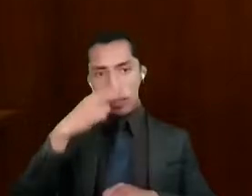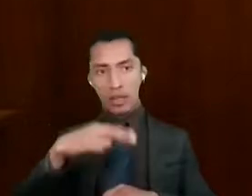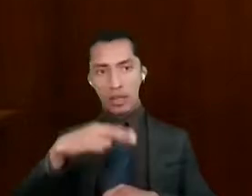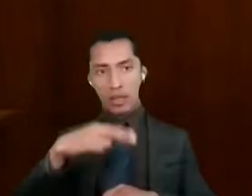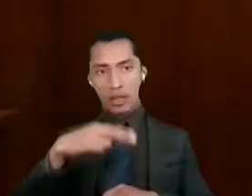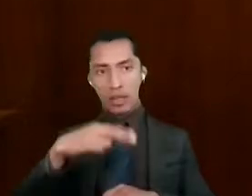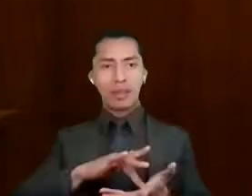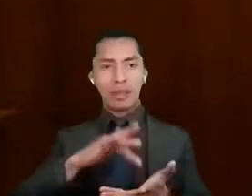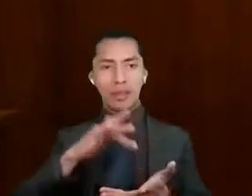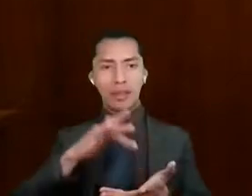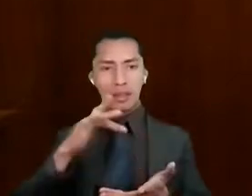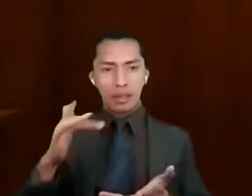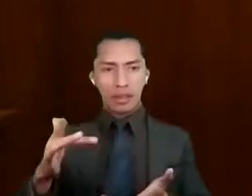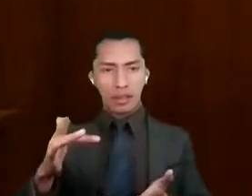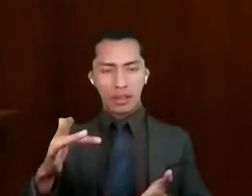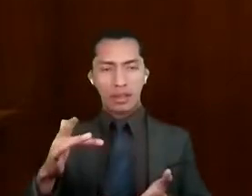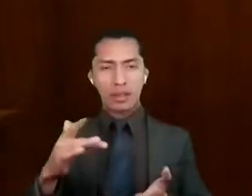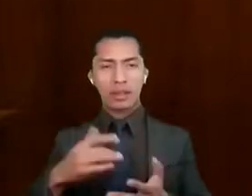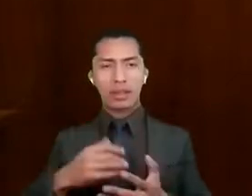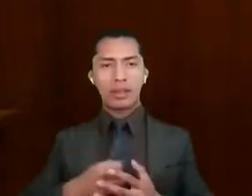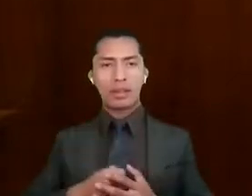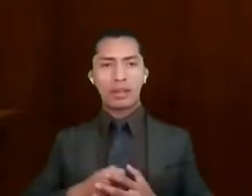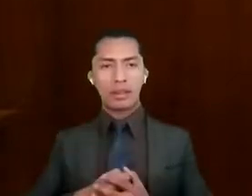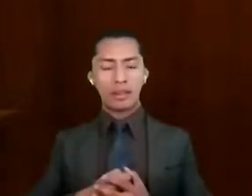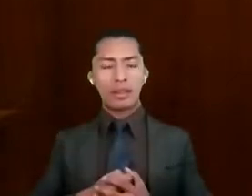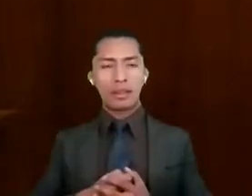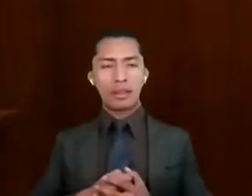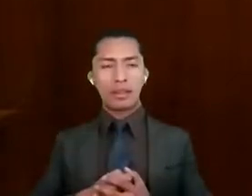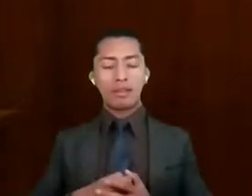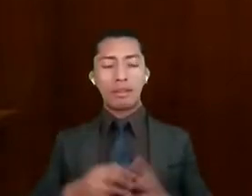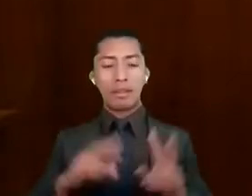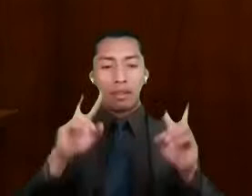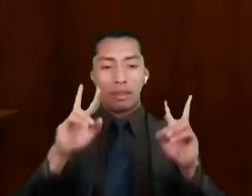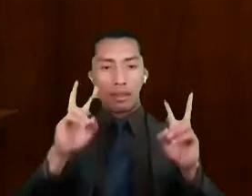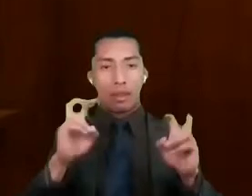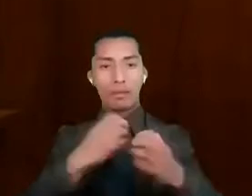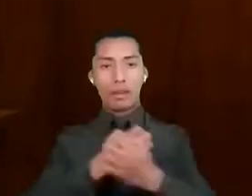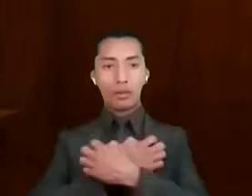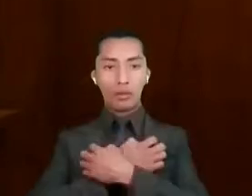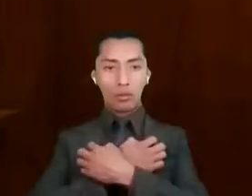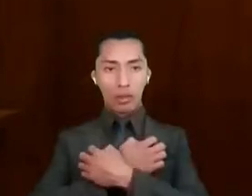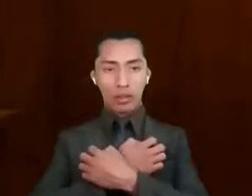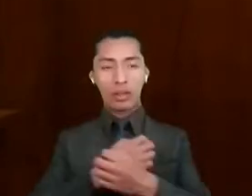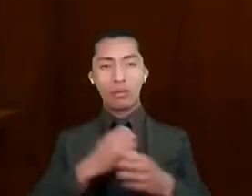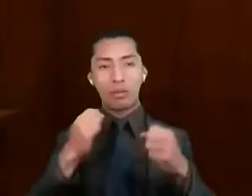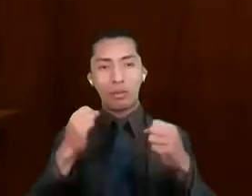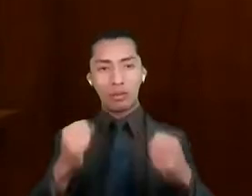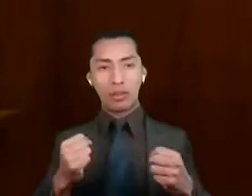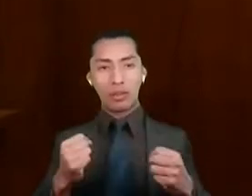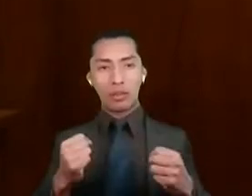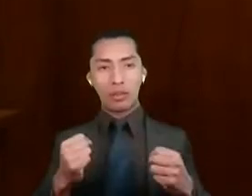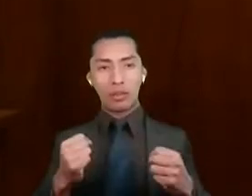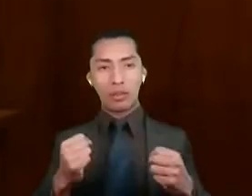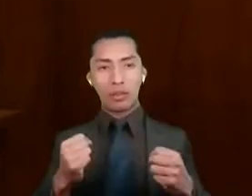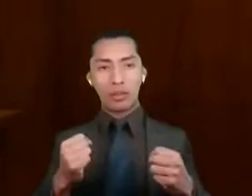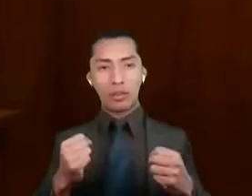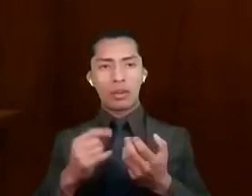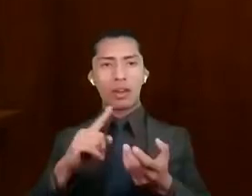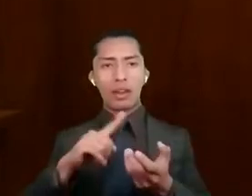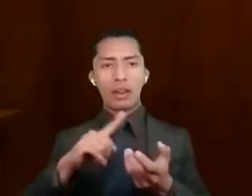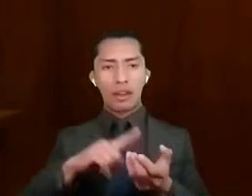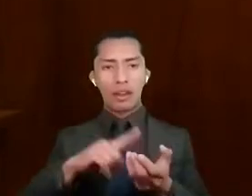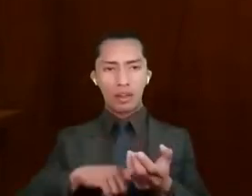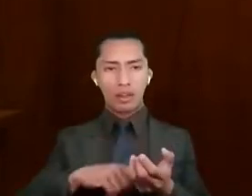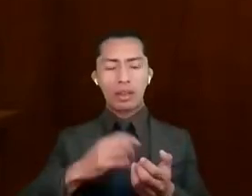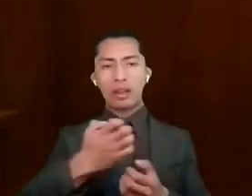profundamente, puesto que las acciones en el tema educativo, en la seguridad, se ha visto reflejada también en las escuelas. Esperemos